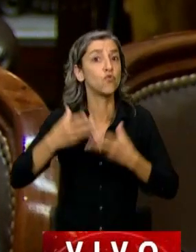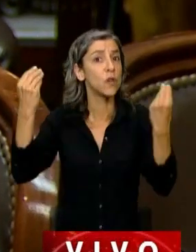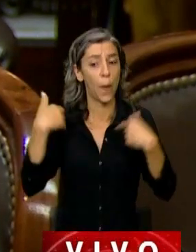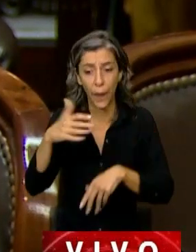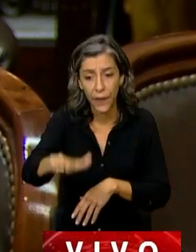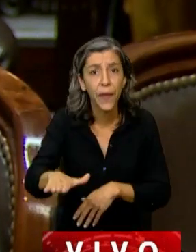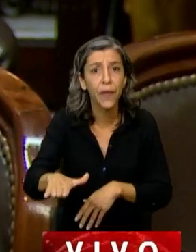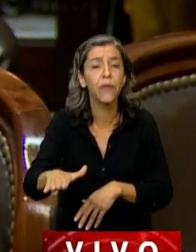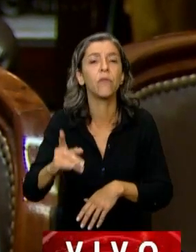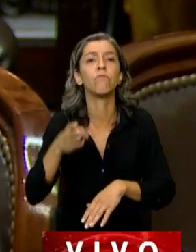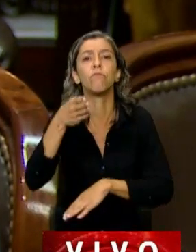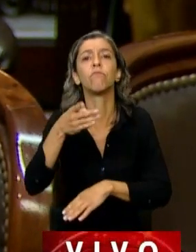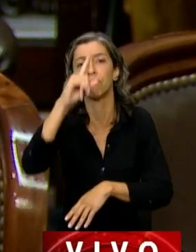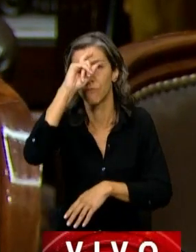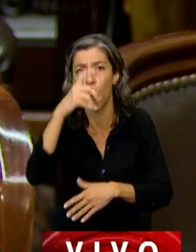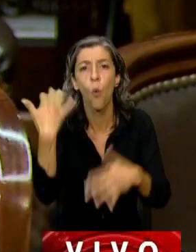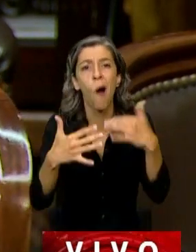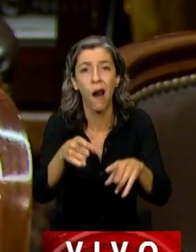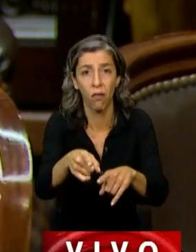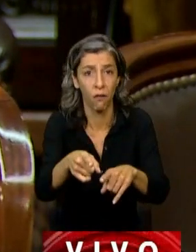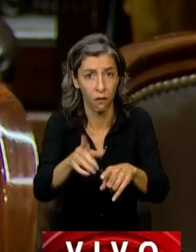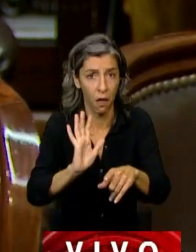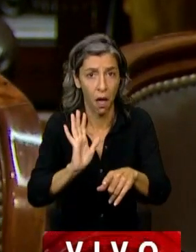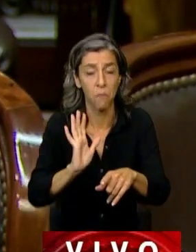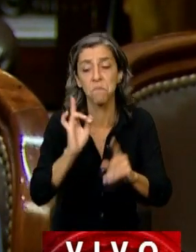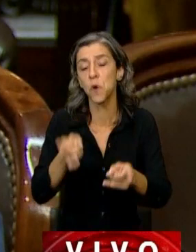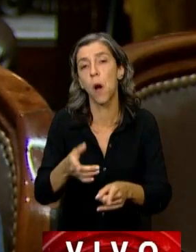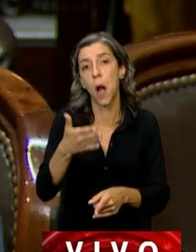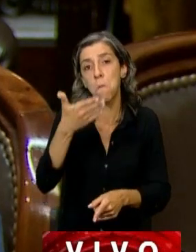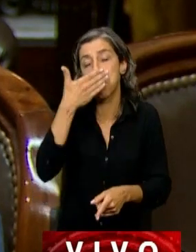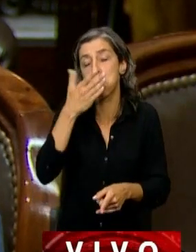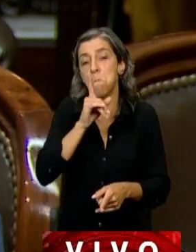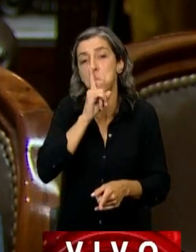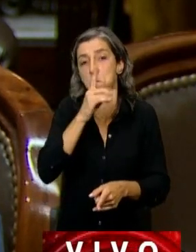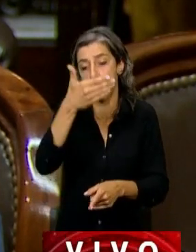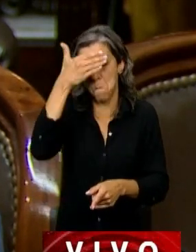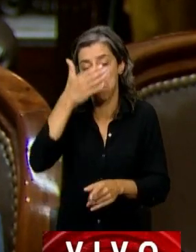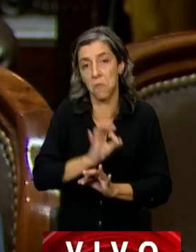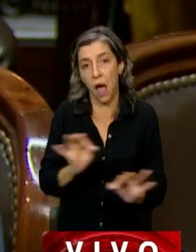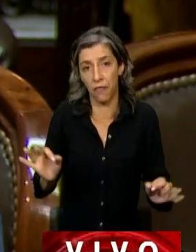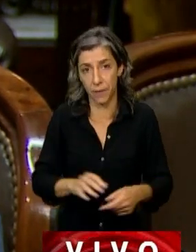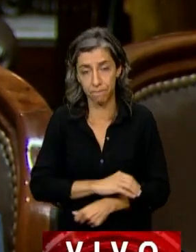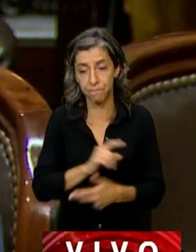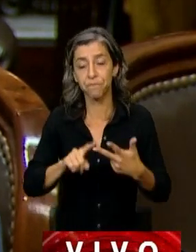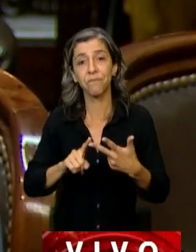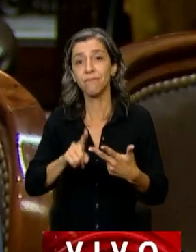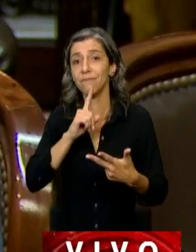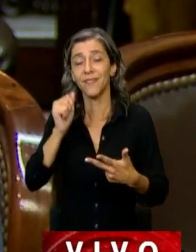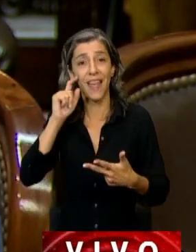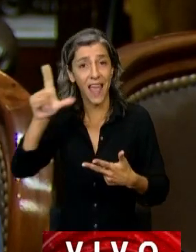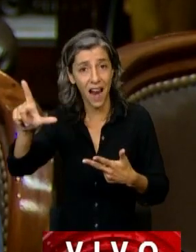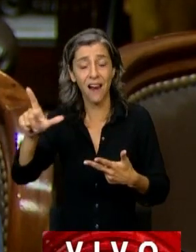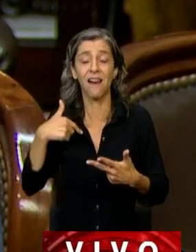guardia, pero nadie hizo nada. Tayel era un niño de Entre